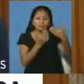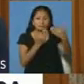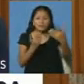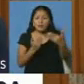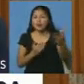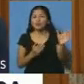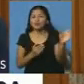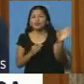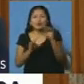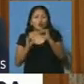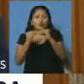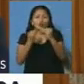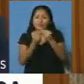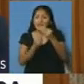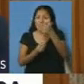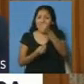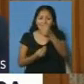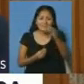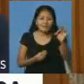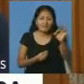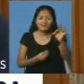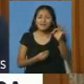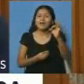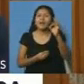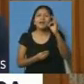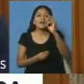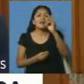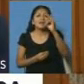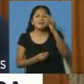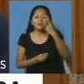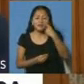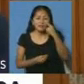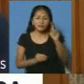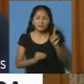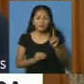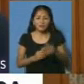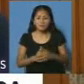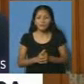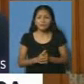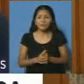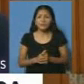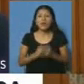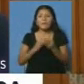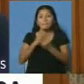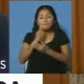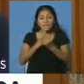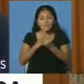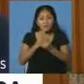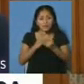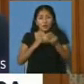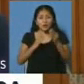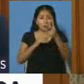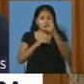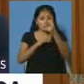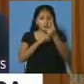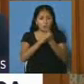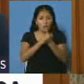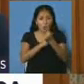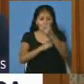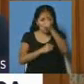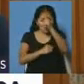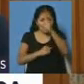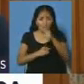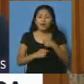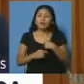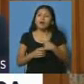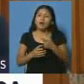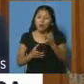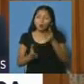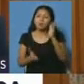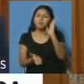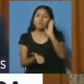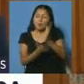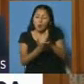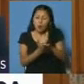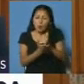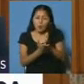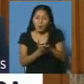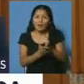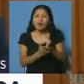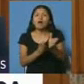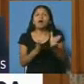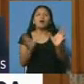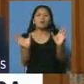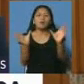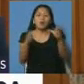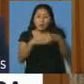intendentes y a sus funcionarios del ministerio de seguridad está trabajando en las multas con las comparsas de hecho los protocolos que tenían